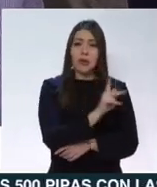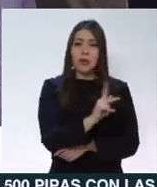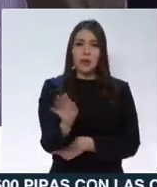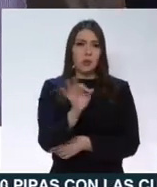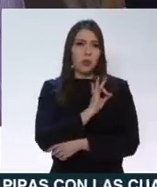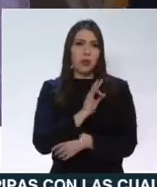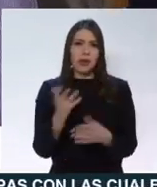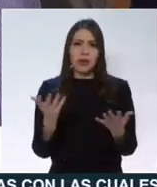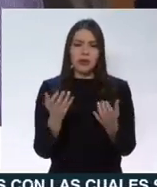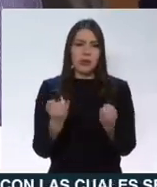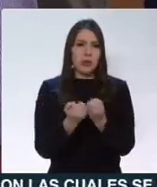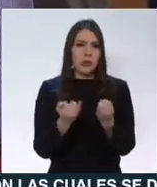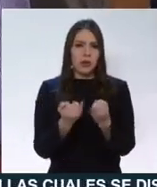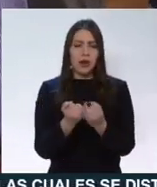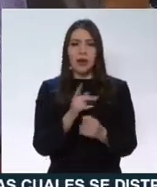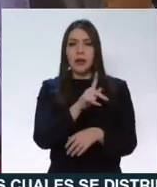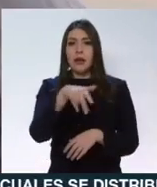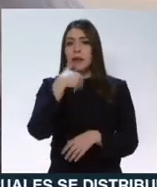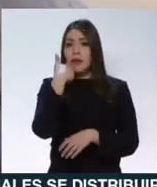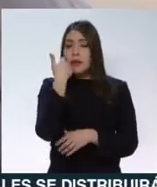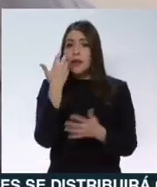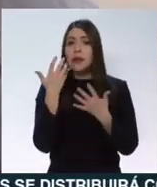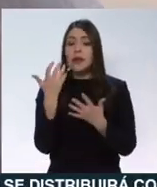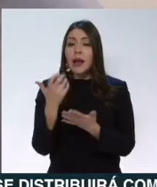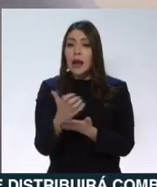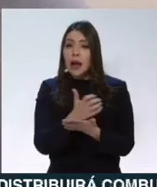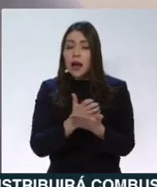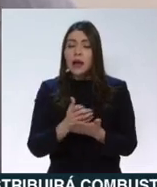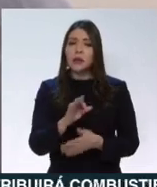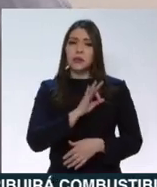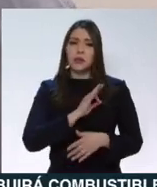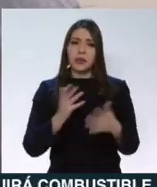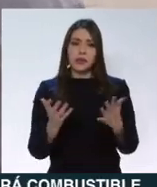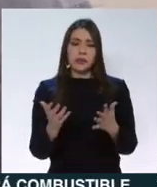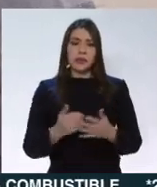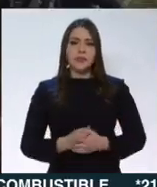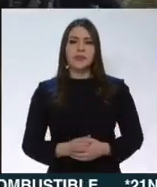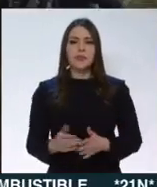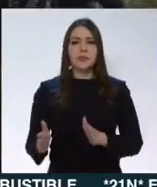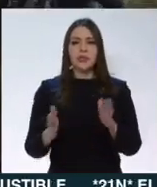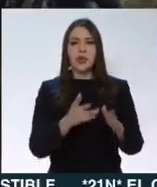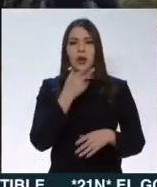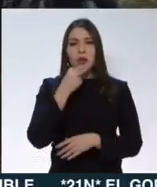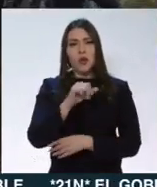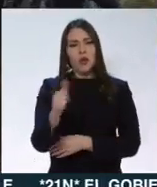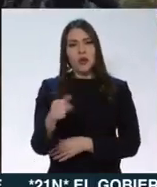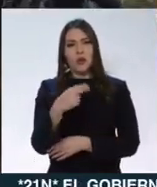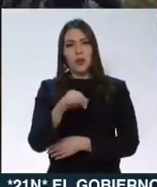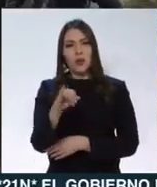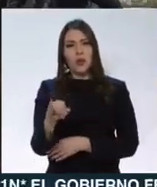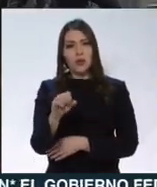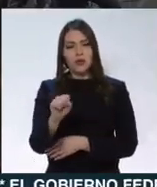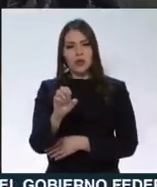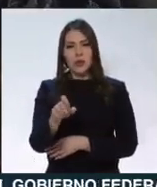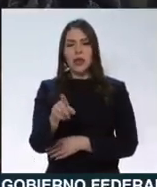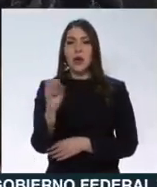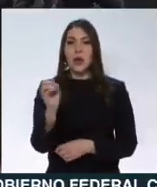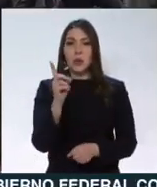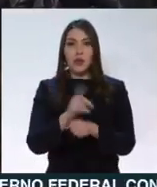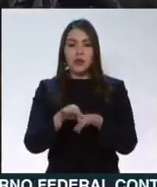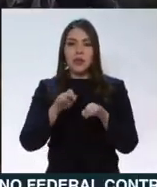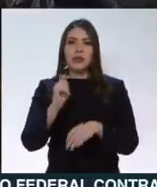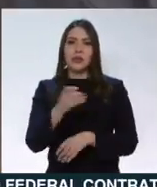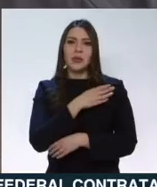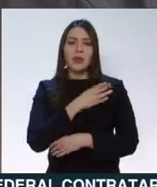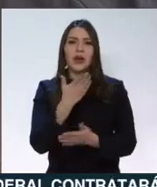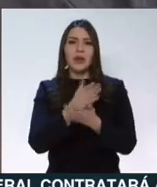reto, ¿no? Es cuestión que uno se lo proponga. Para don José Martínez, la oportunidad de empleo es muy buena. Además de los beneficios